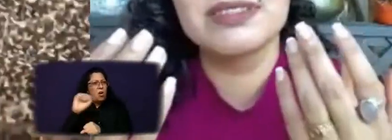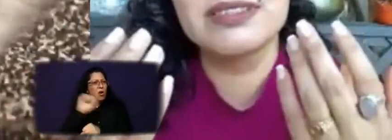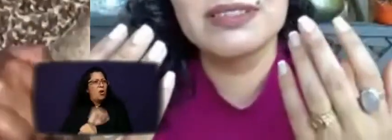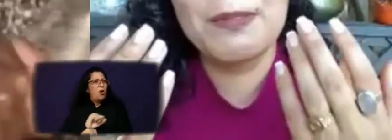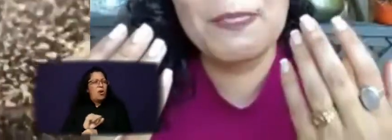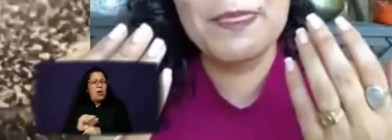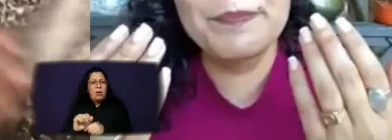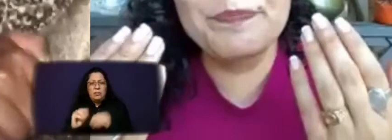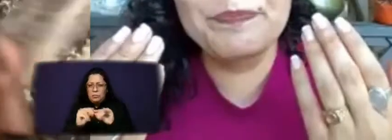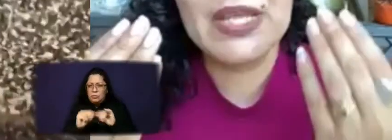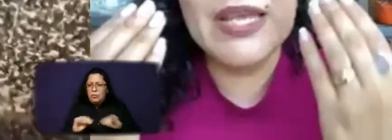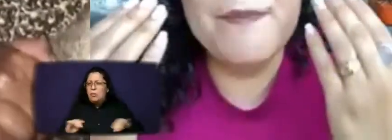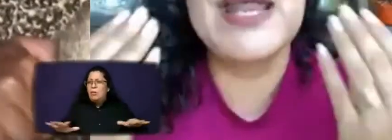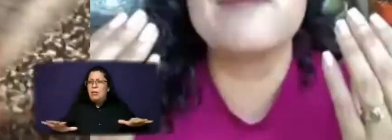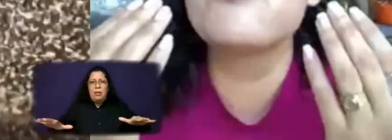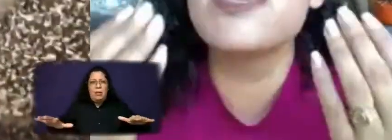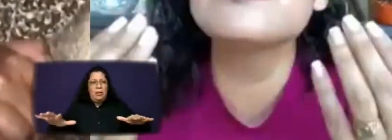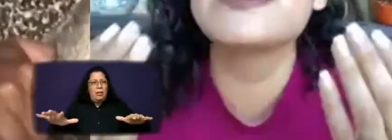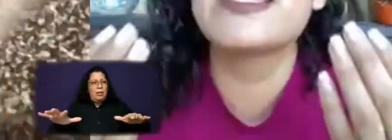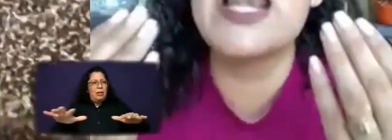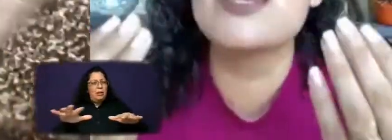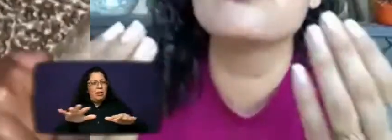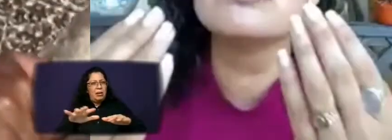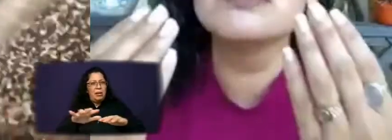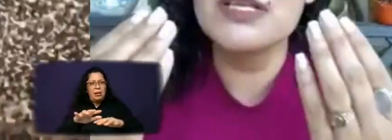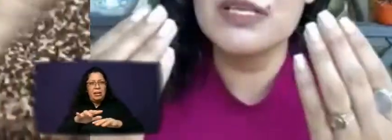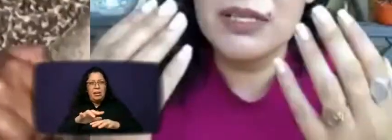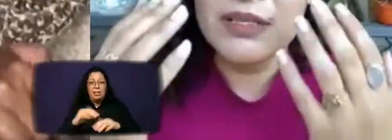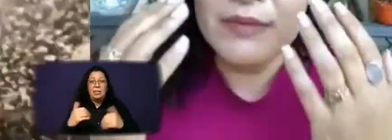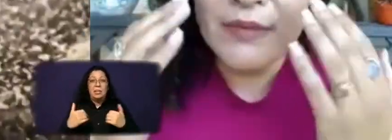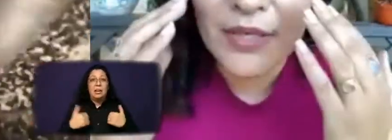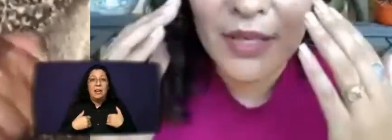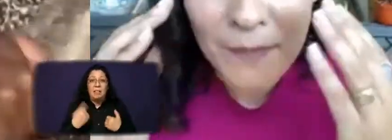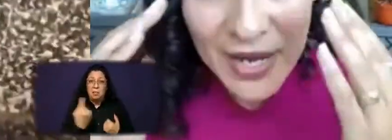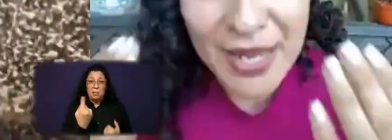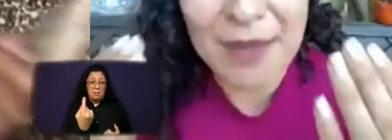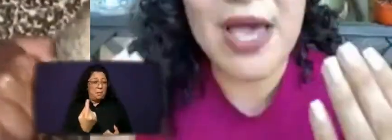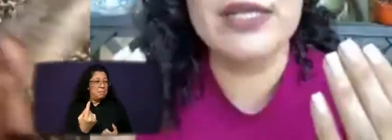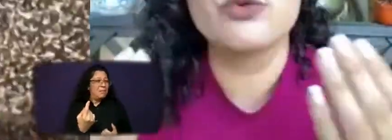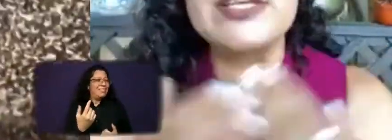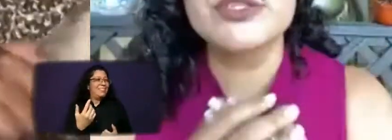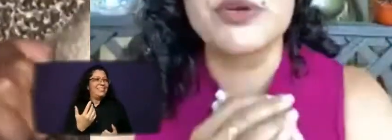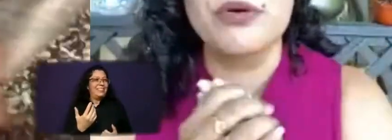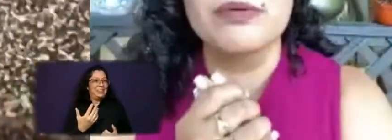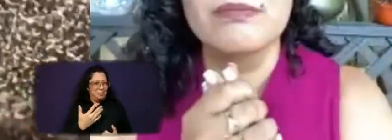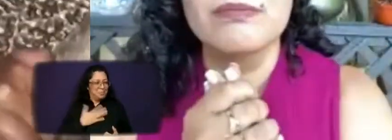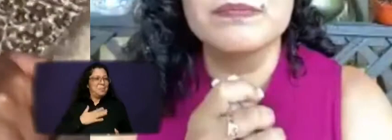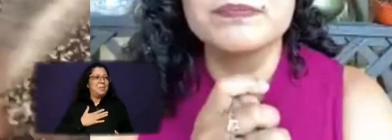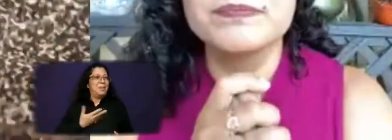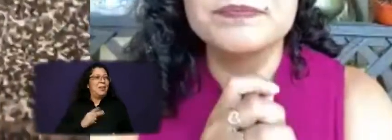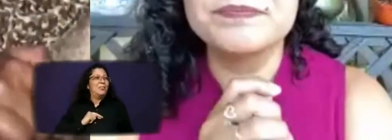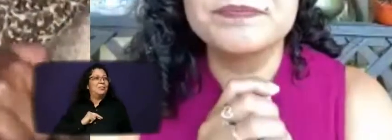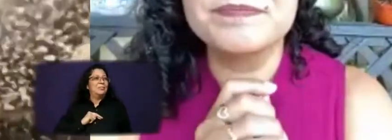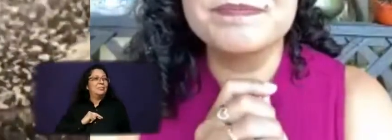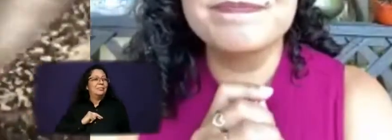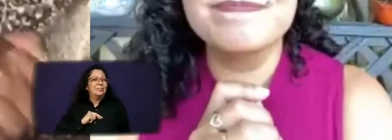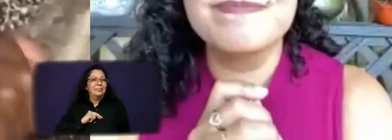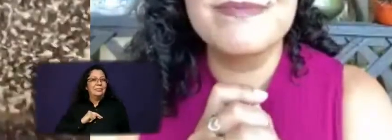manos para poder tener algo para llamar nuestro.